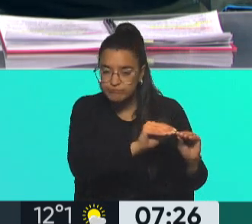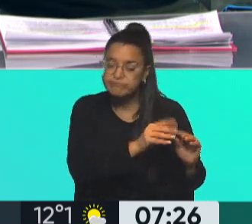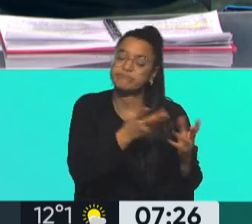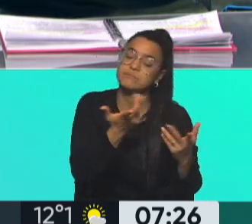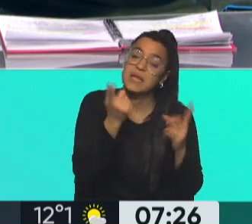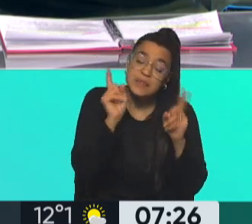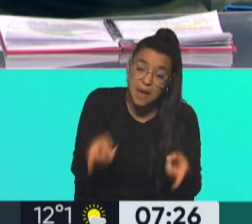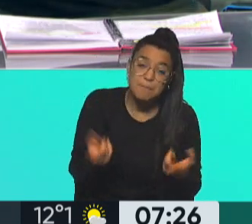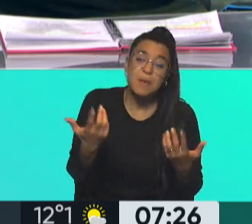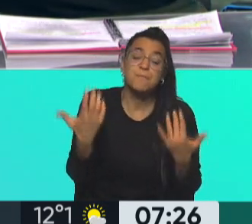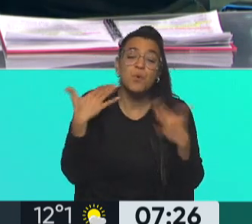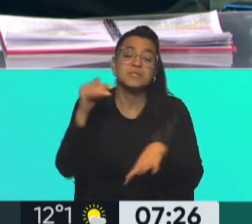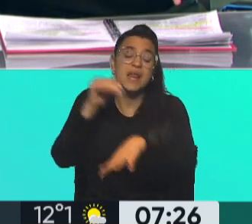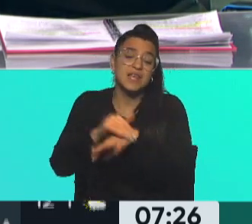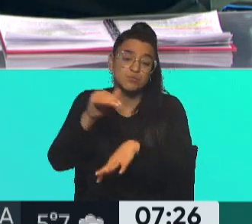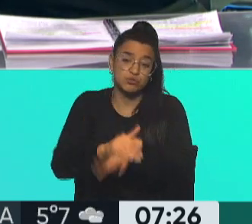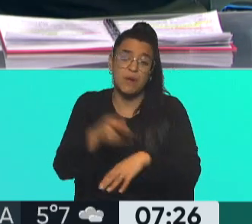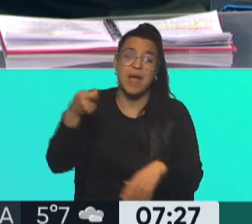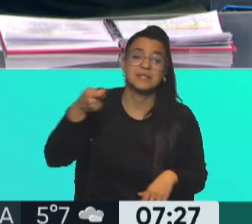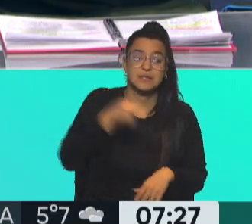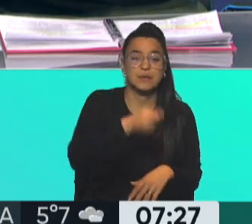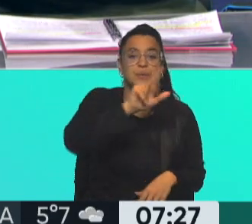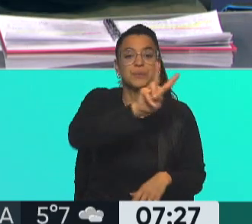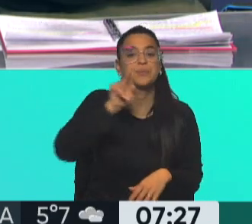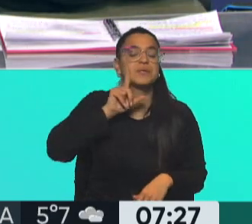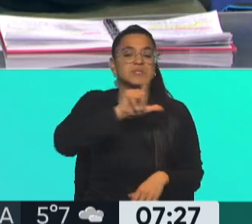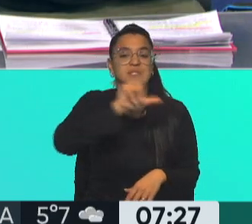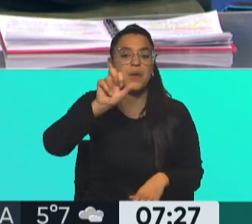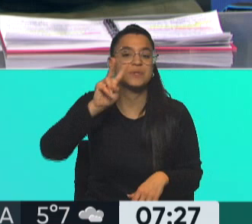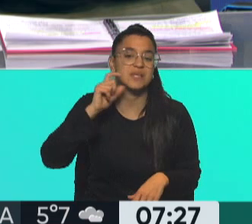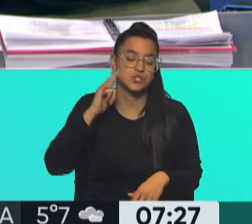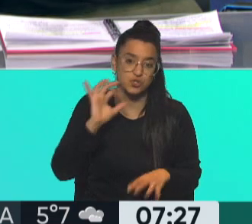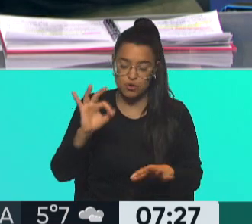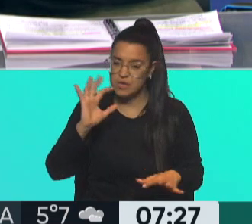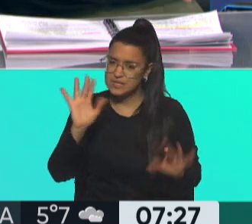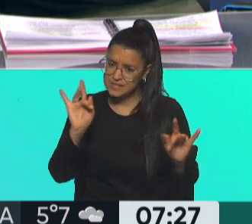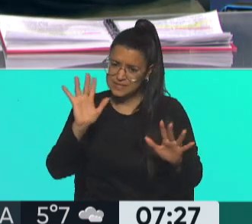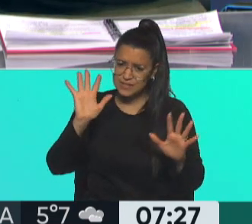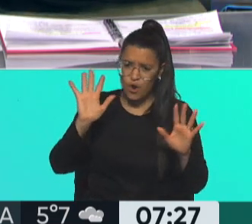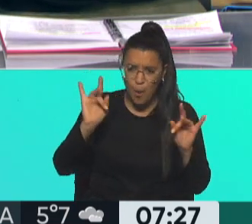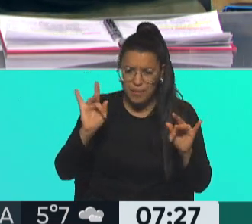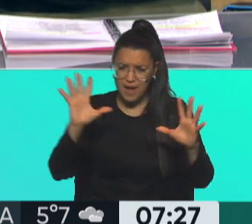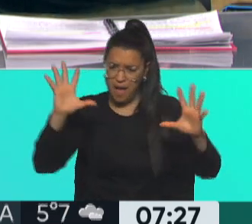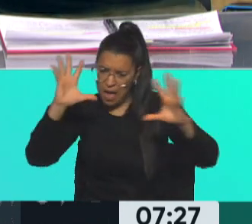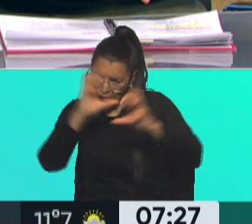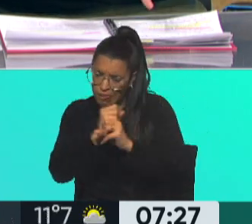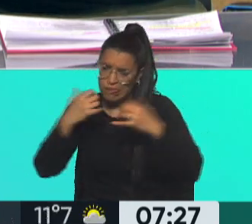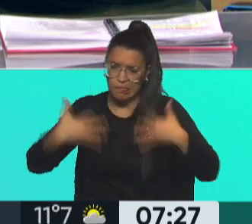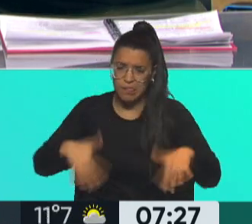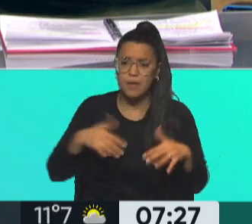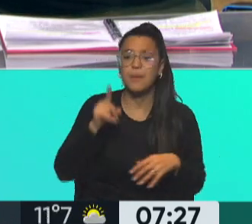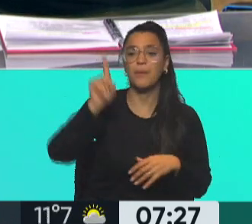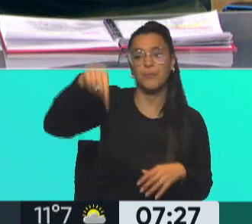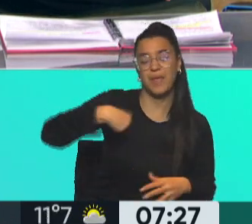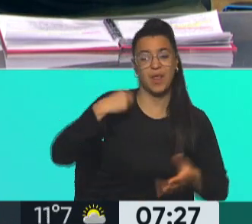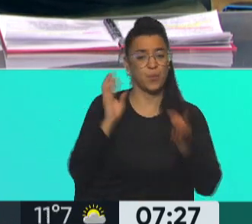posibles responsables del asesinato de Villavicencio. Una trama bastante compleja, oscura, pero que genera